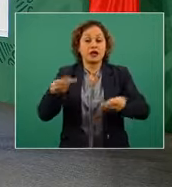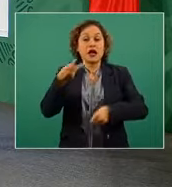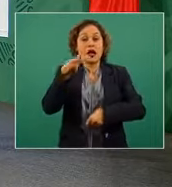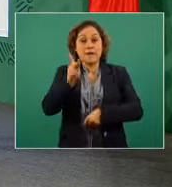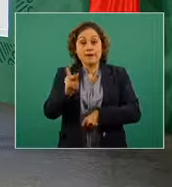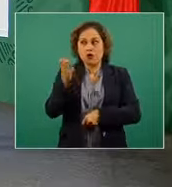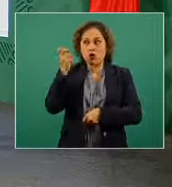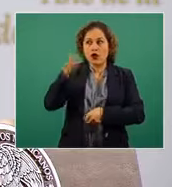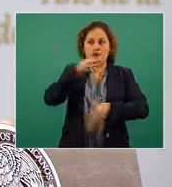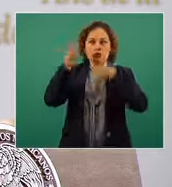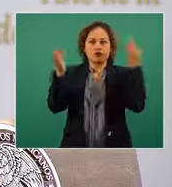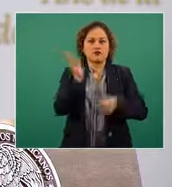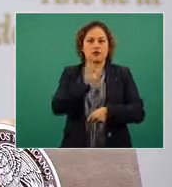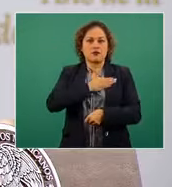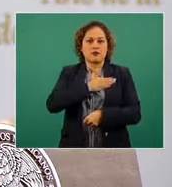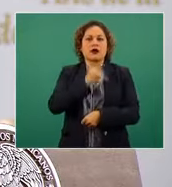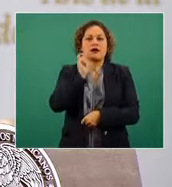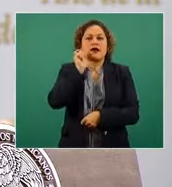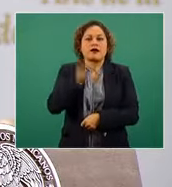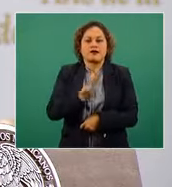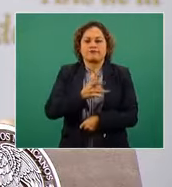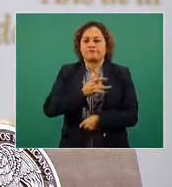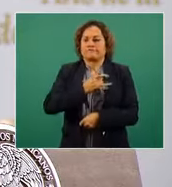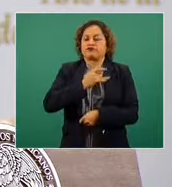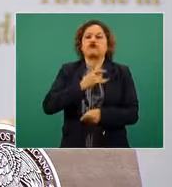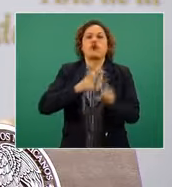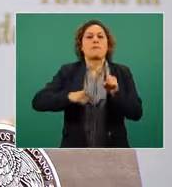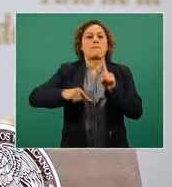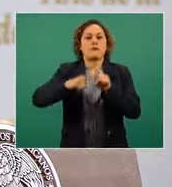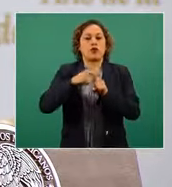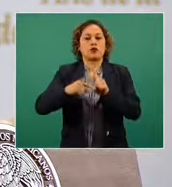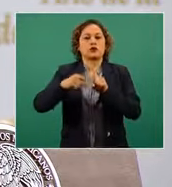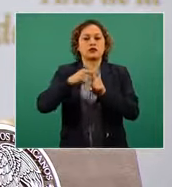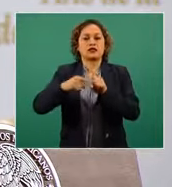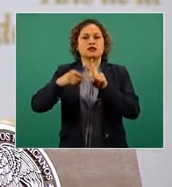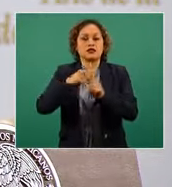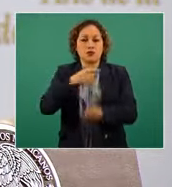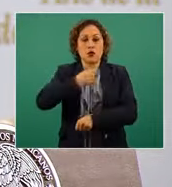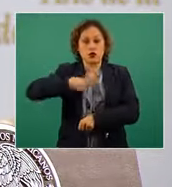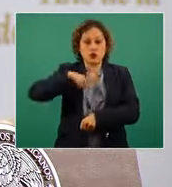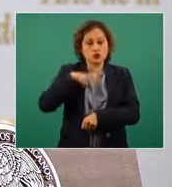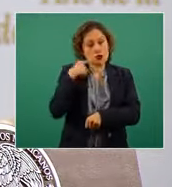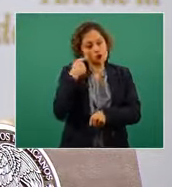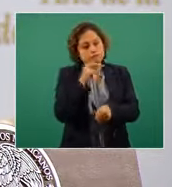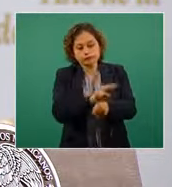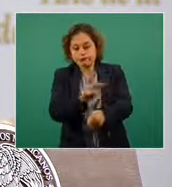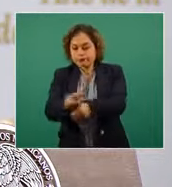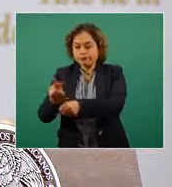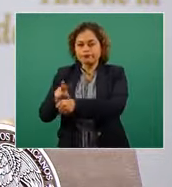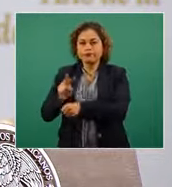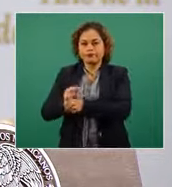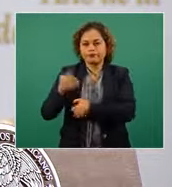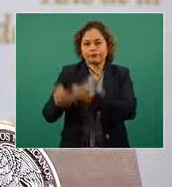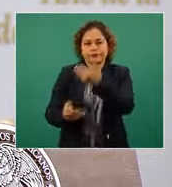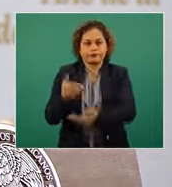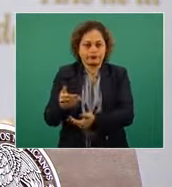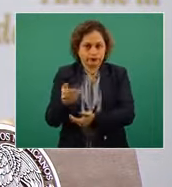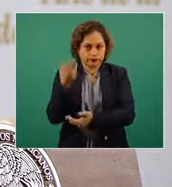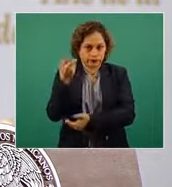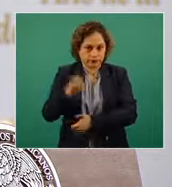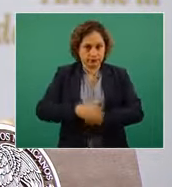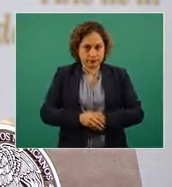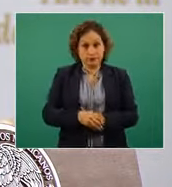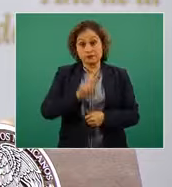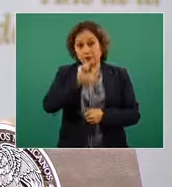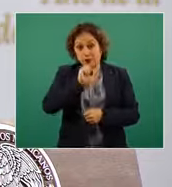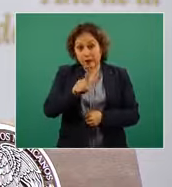que corresponde con lo que hemos ido identificando continuamente. También corresponde, desde luego, con lo que dijimos desde hace